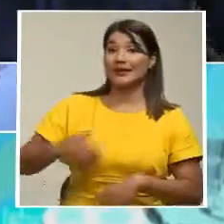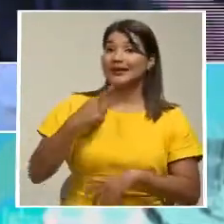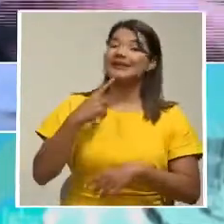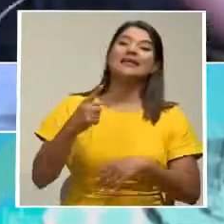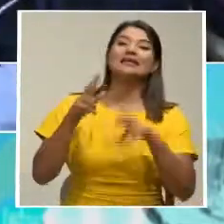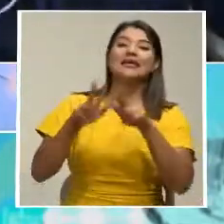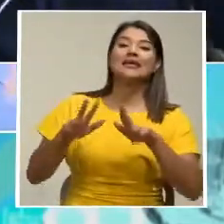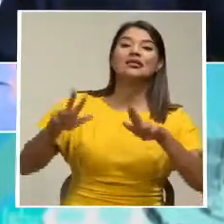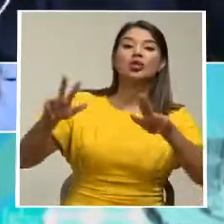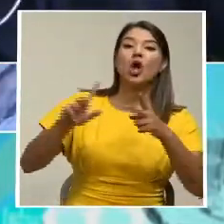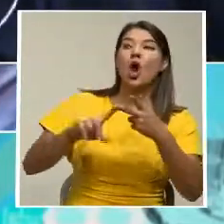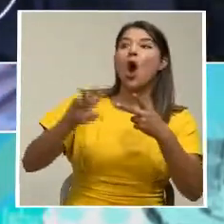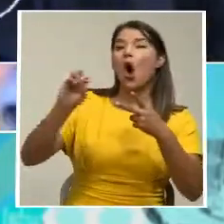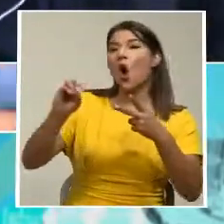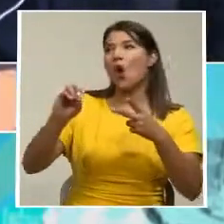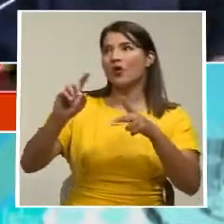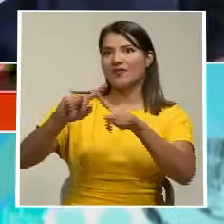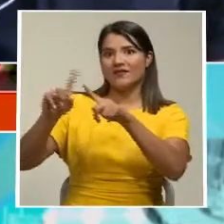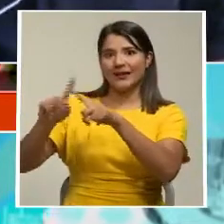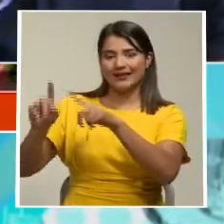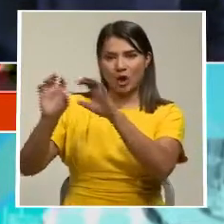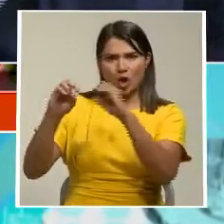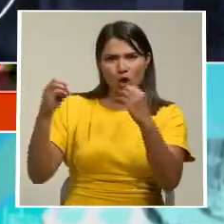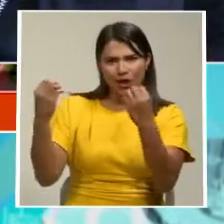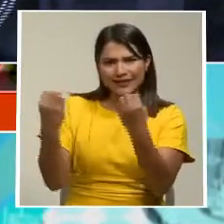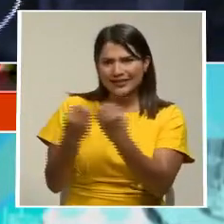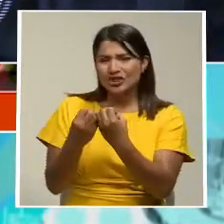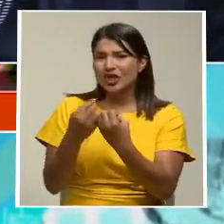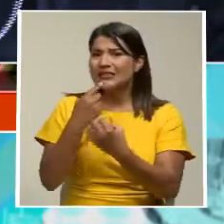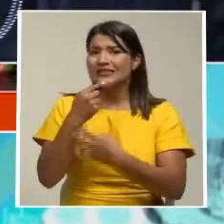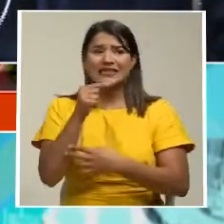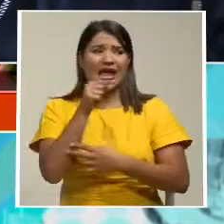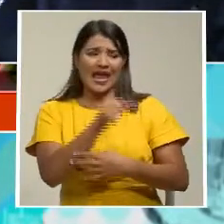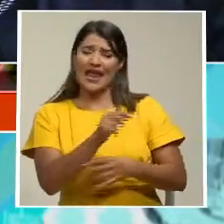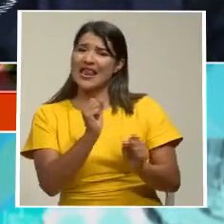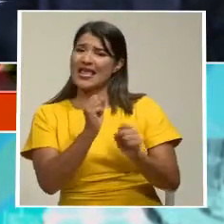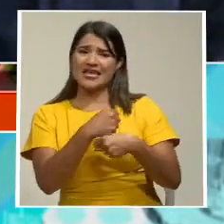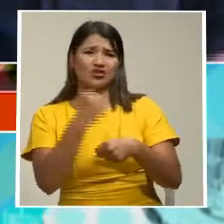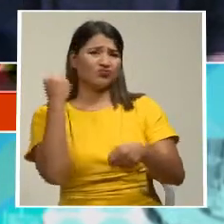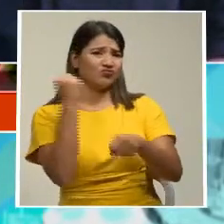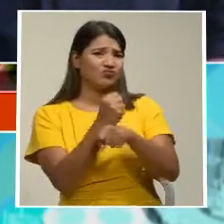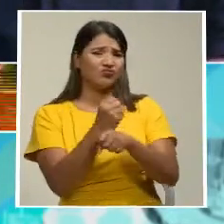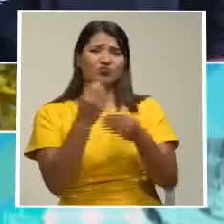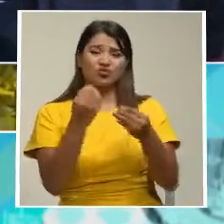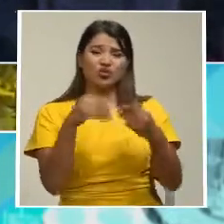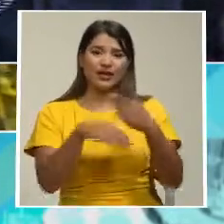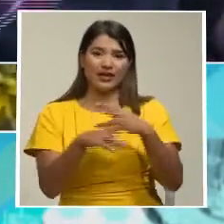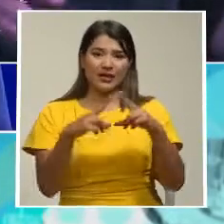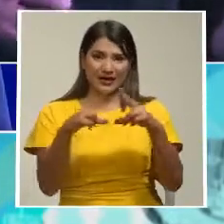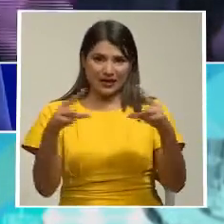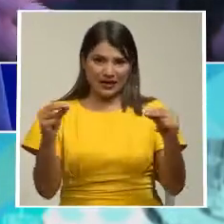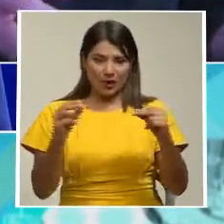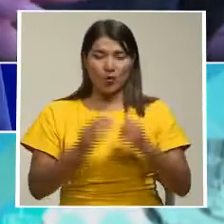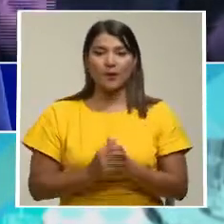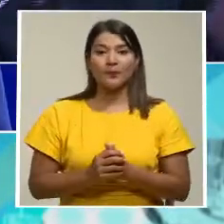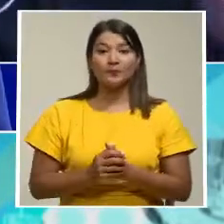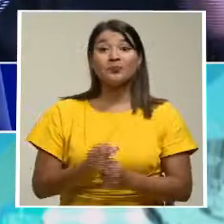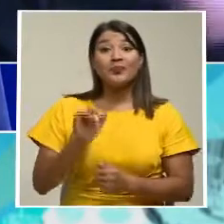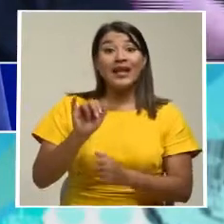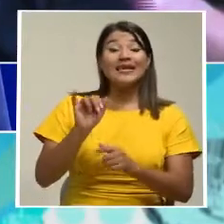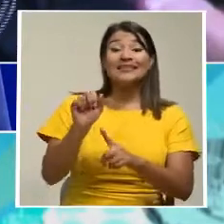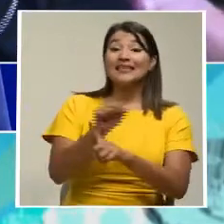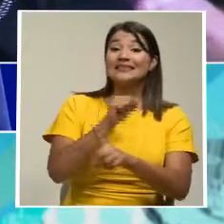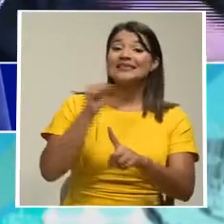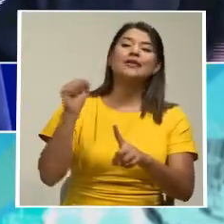Amnistía Internacional, como de la CIDH, ha cometido crímenes de lesa humanidad en Nicaragua. Esa situación